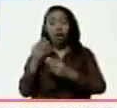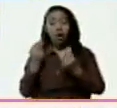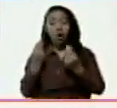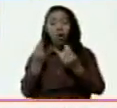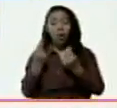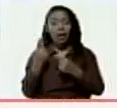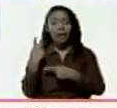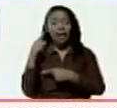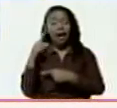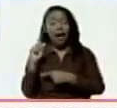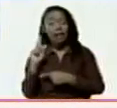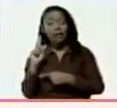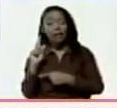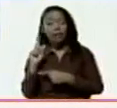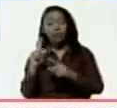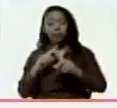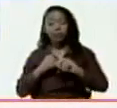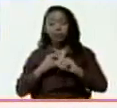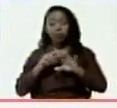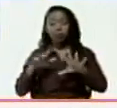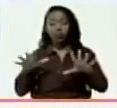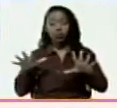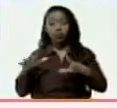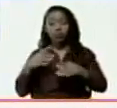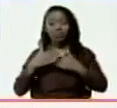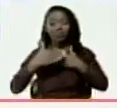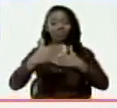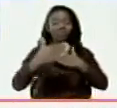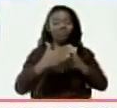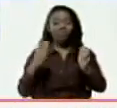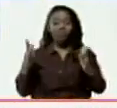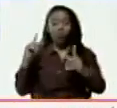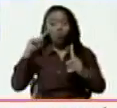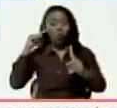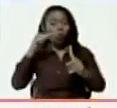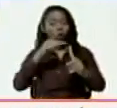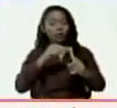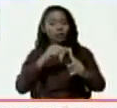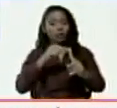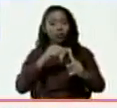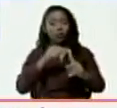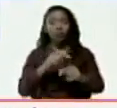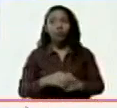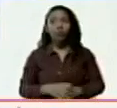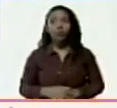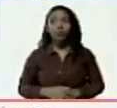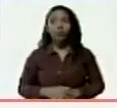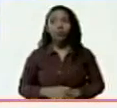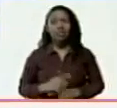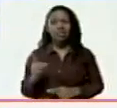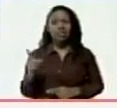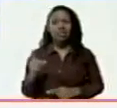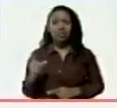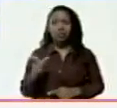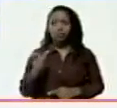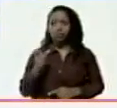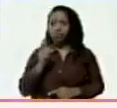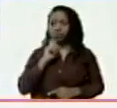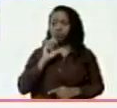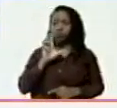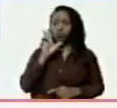que tenemos y que sin duda alguna es uno de los objetivos de esta vil agresión contra nuestro pueblo